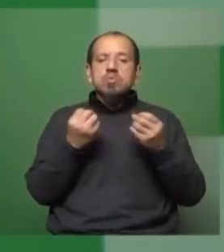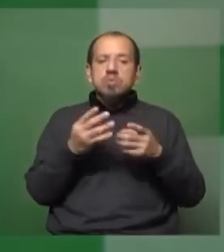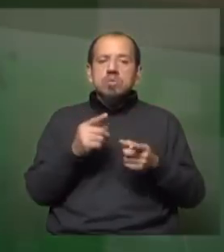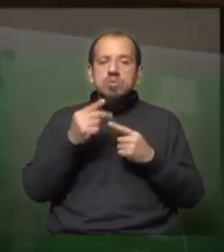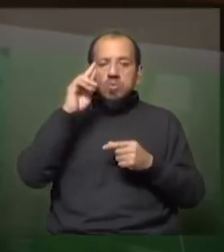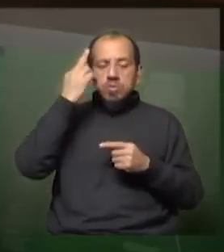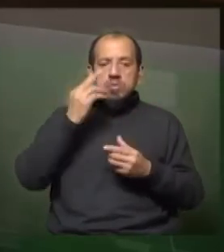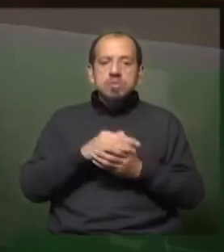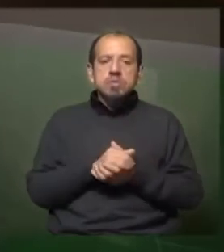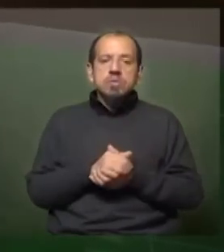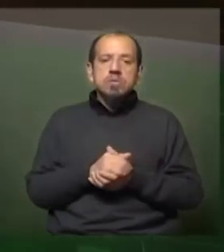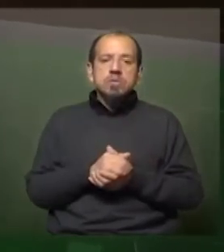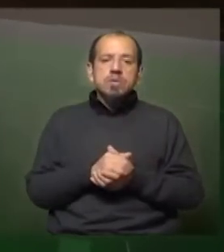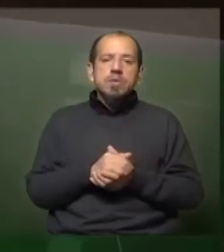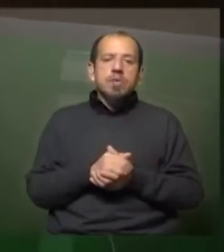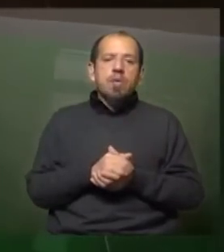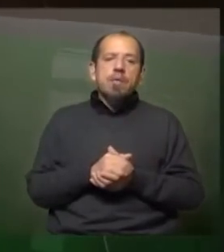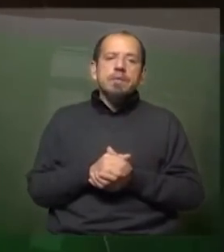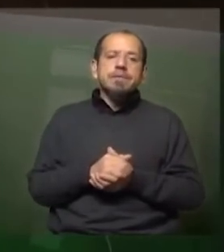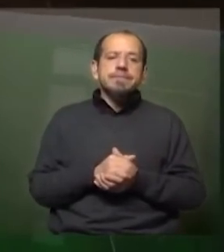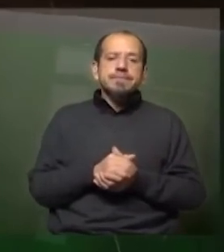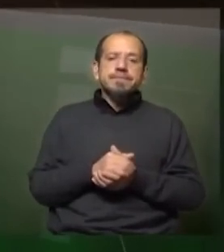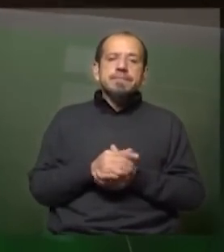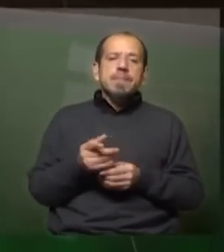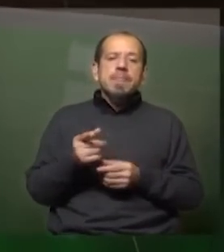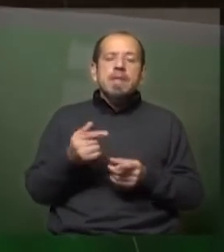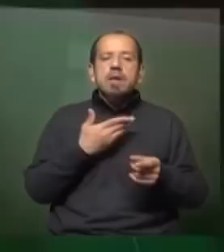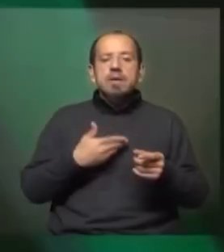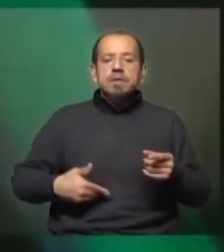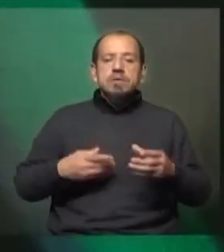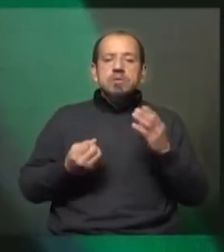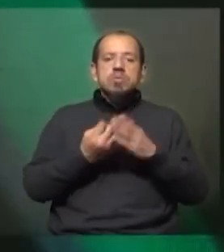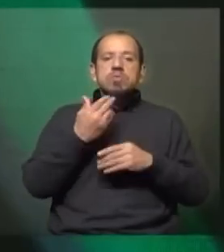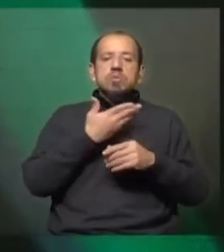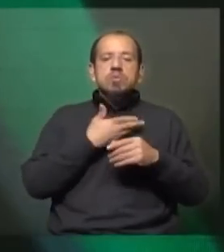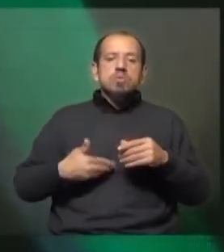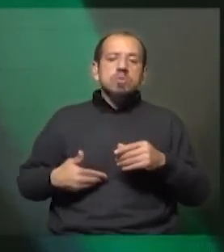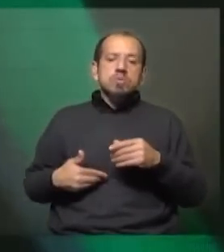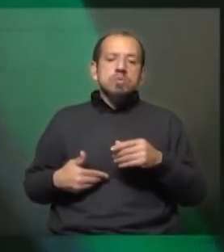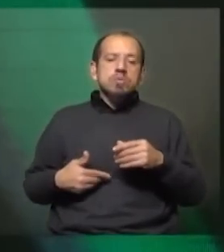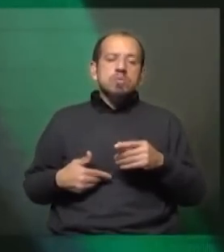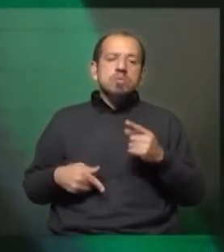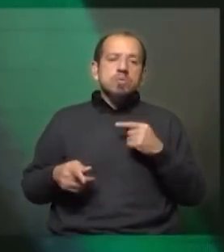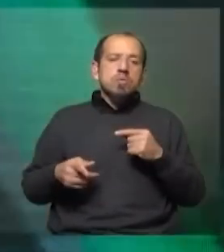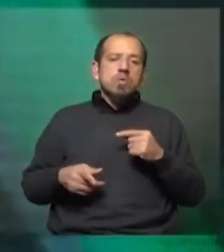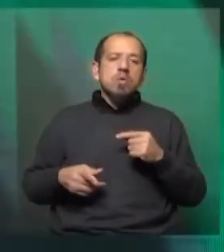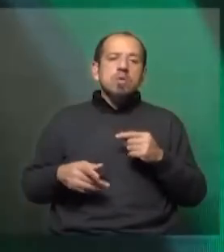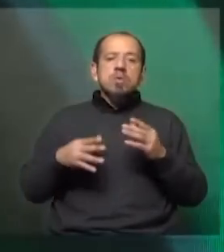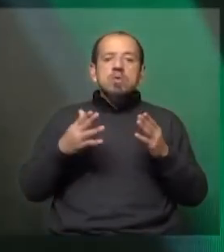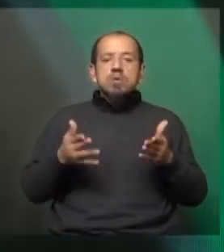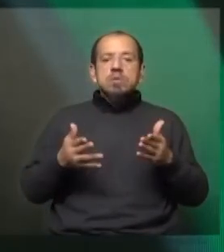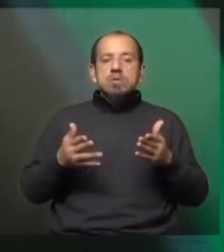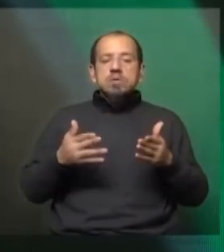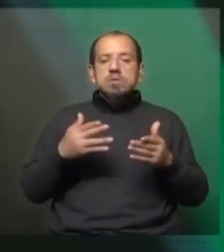está aislado bueno el Gobierno ya está en la recta final de su mandato quiere decir que el nuevo gobierno bueno va a tener que tomar un camino probablemente